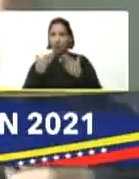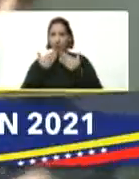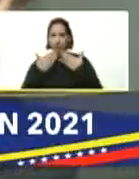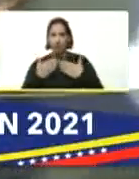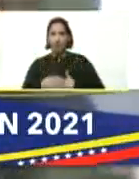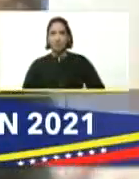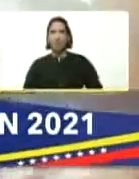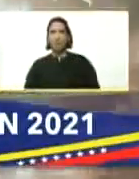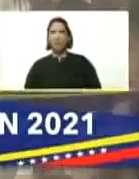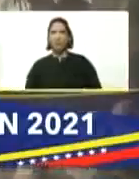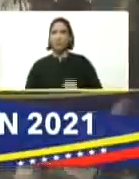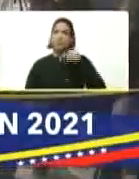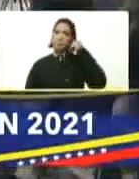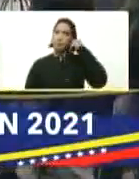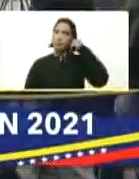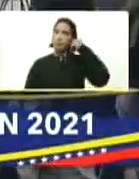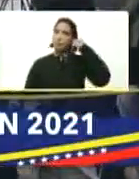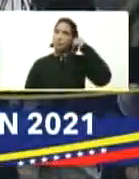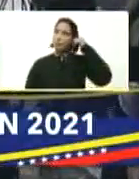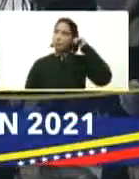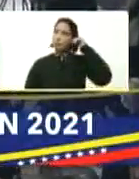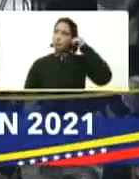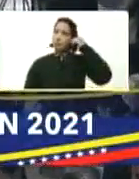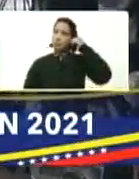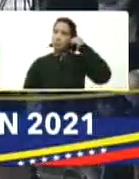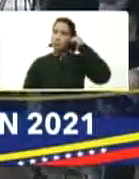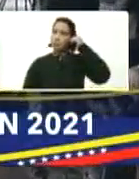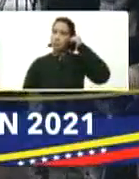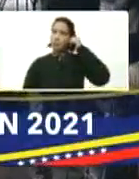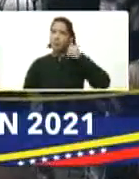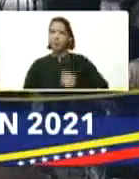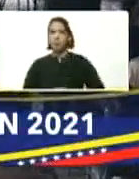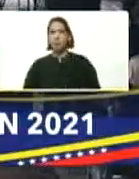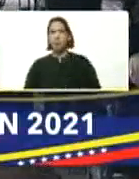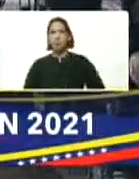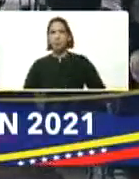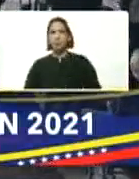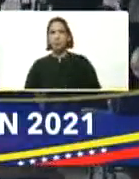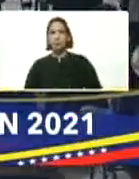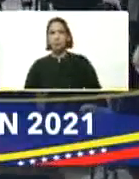gracias. Gracias. De verdad, siempre